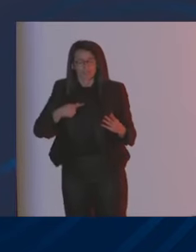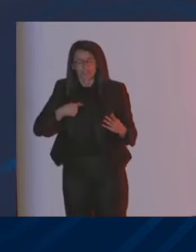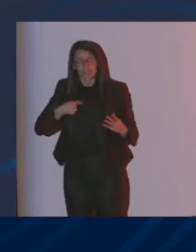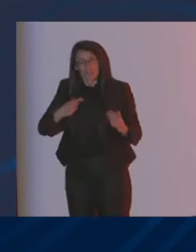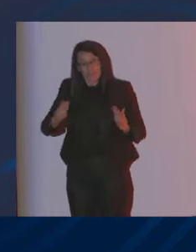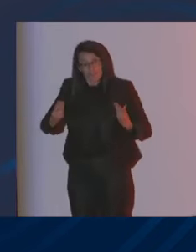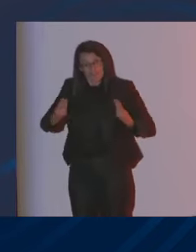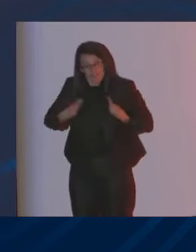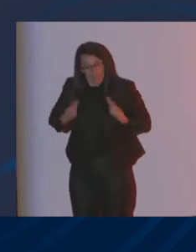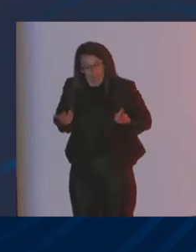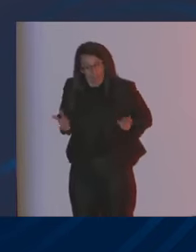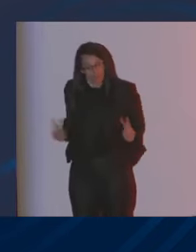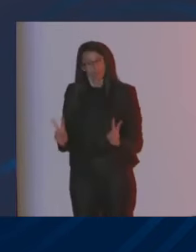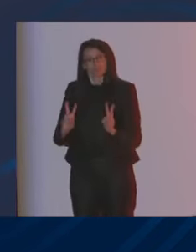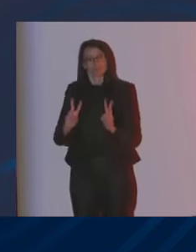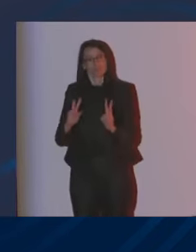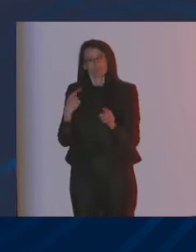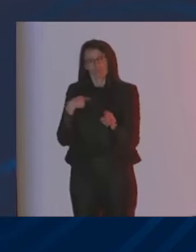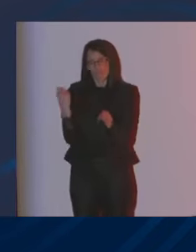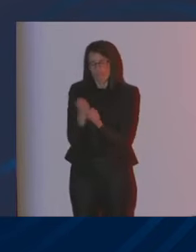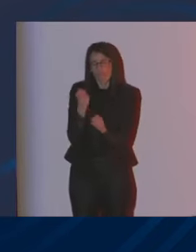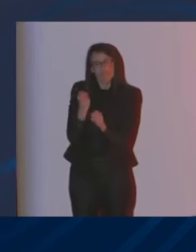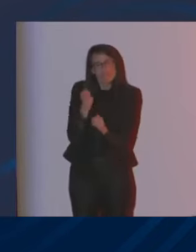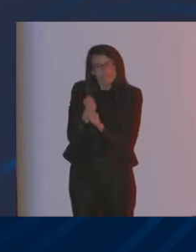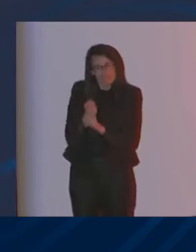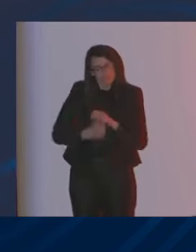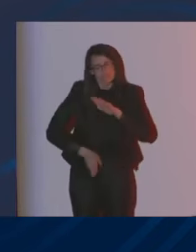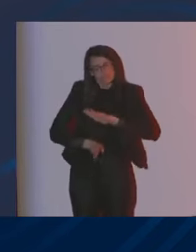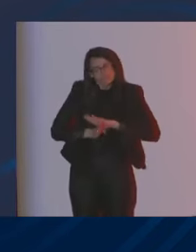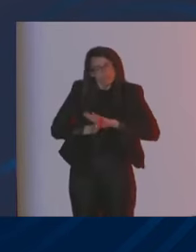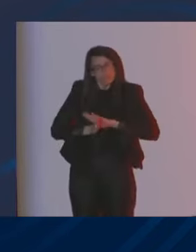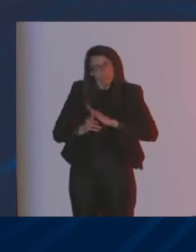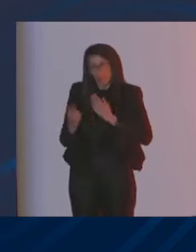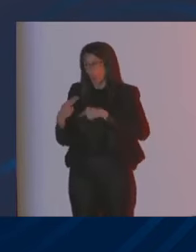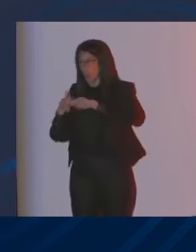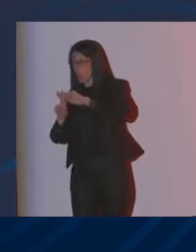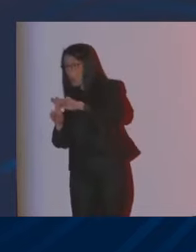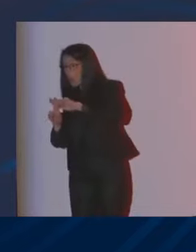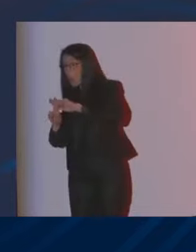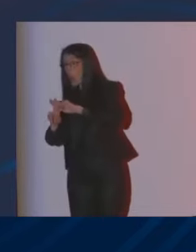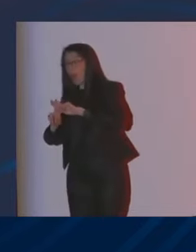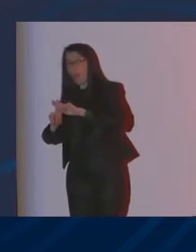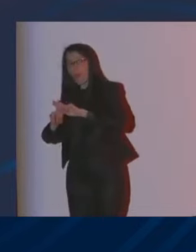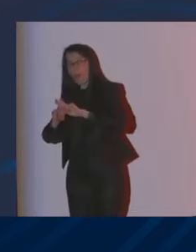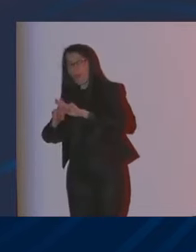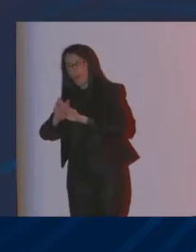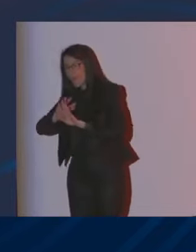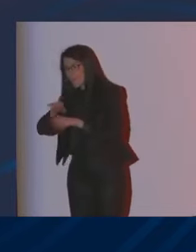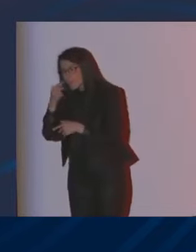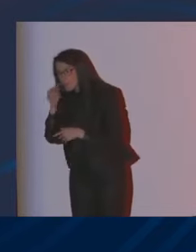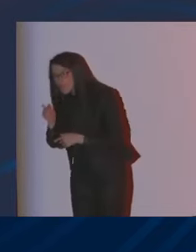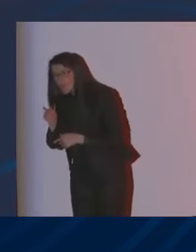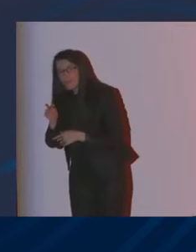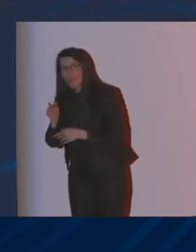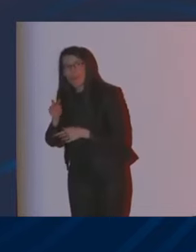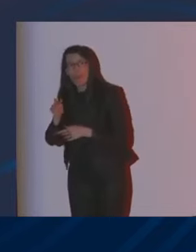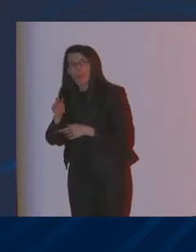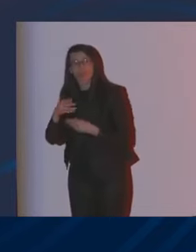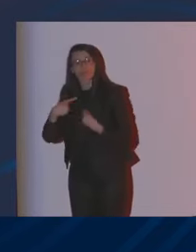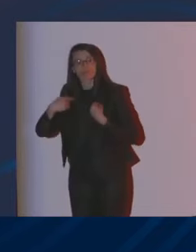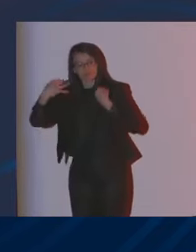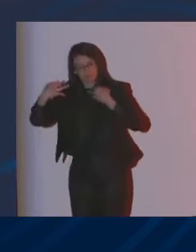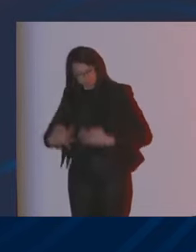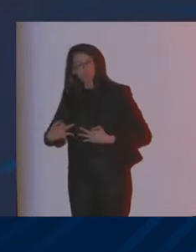viva para continuar con mi labor, me dijo Cruz Roja la última vez que la vi. La vi de verdad, más convencida que nunca.